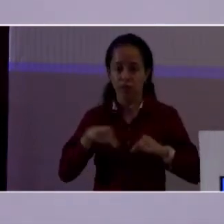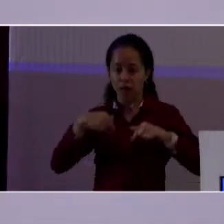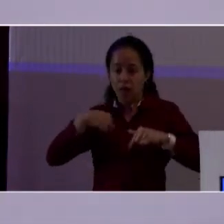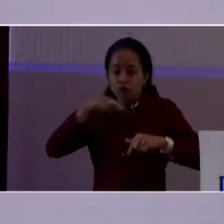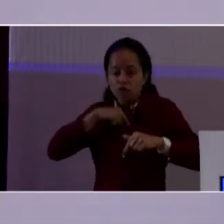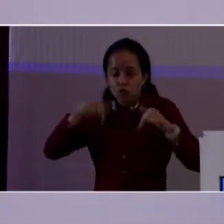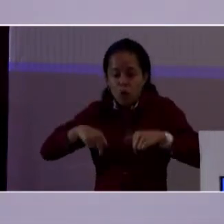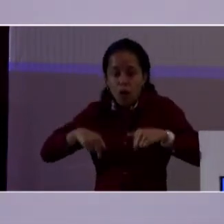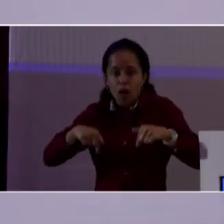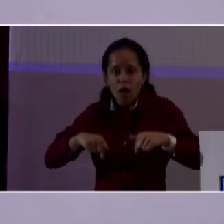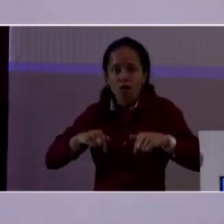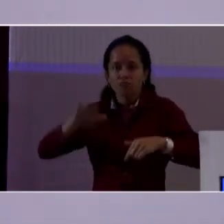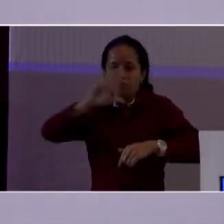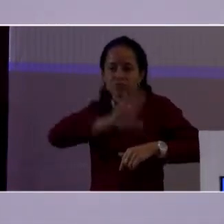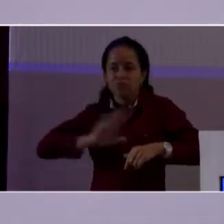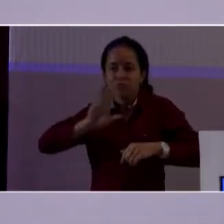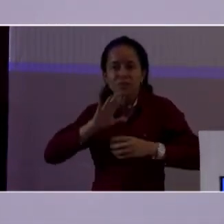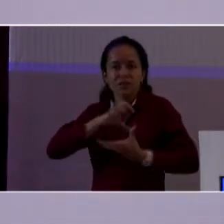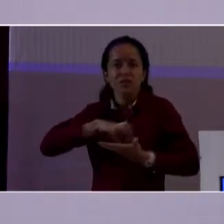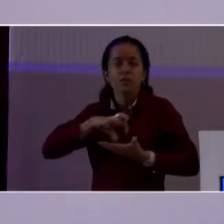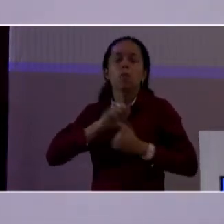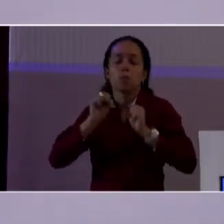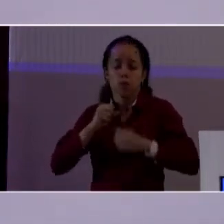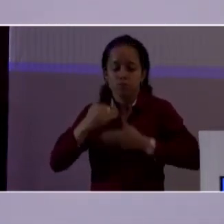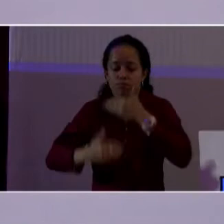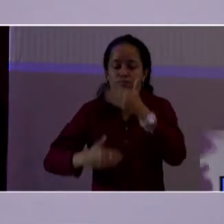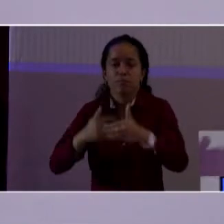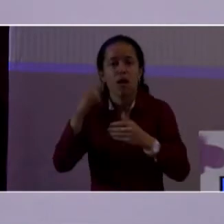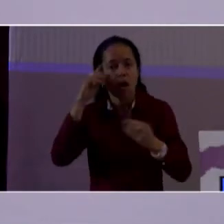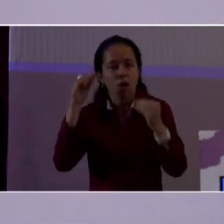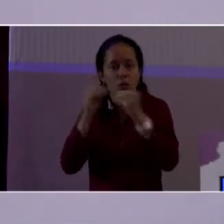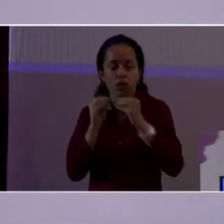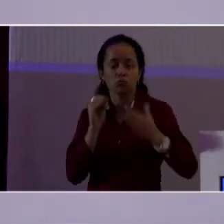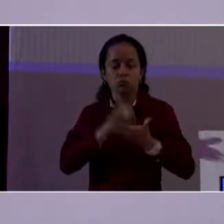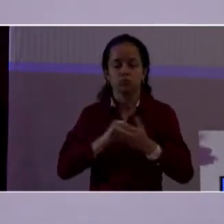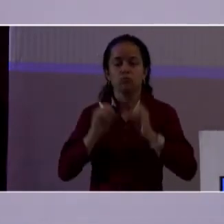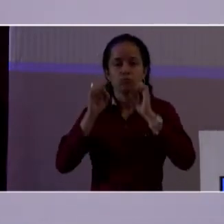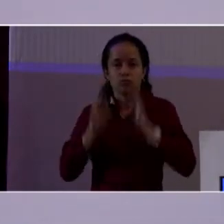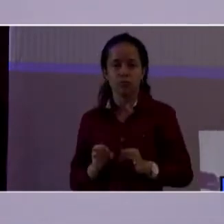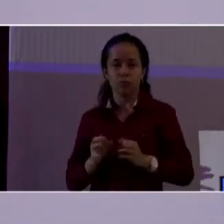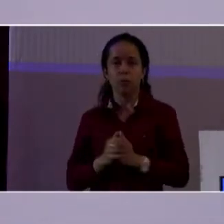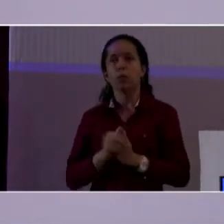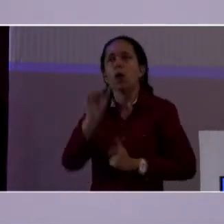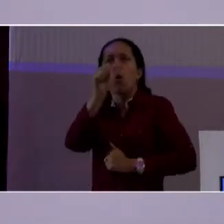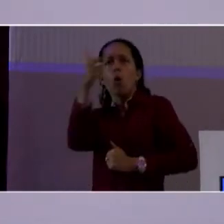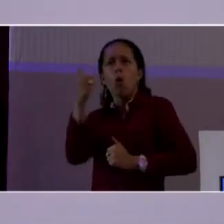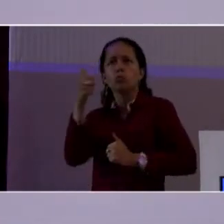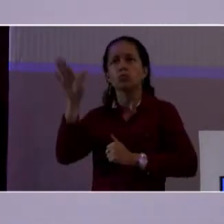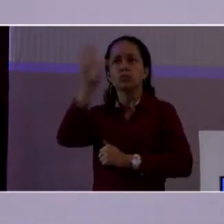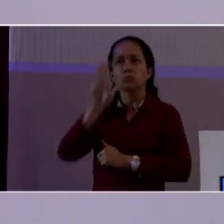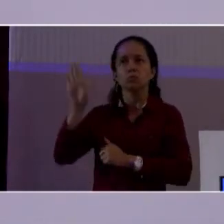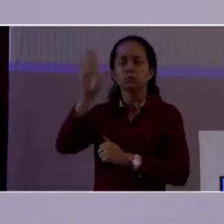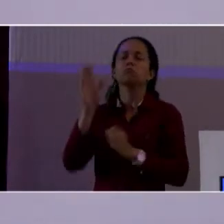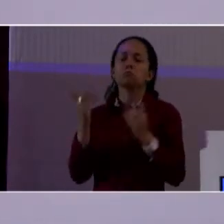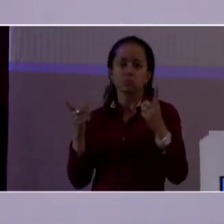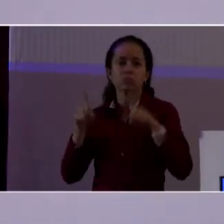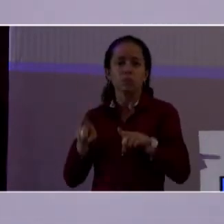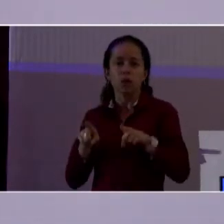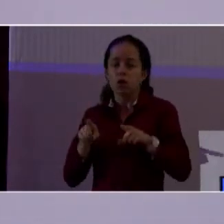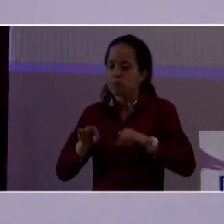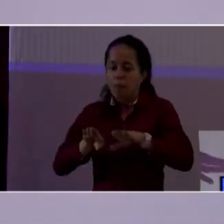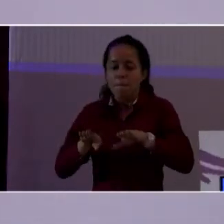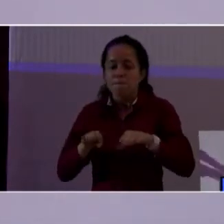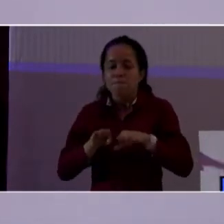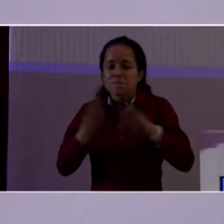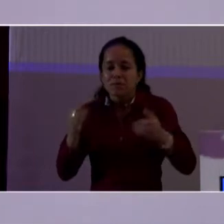región estamos haciendo para avanzar en la implementación del acuerdo. Otros departamentos también, si bien no tienen mesas